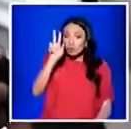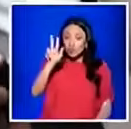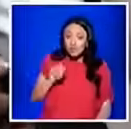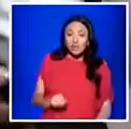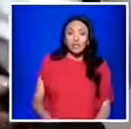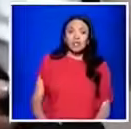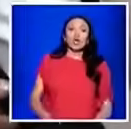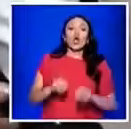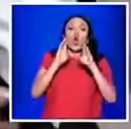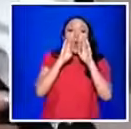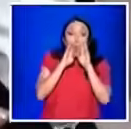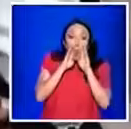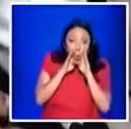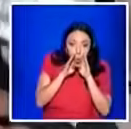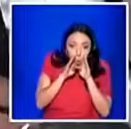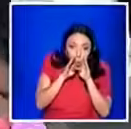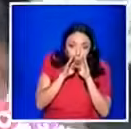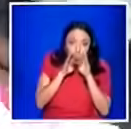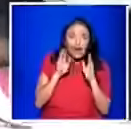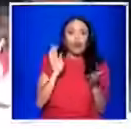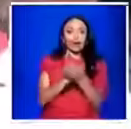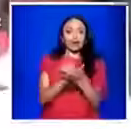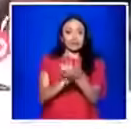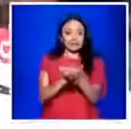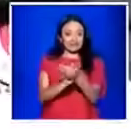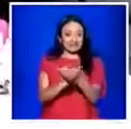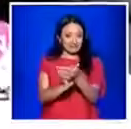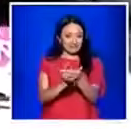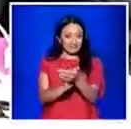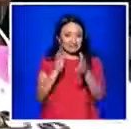1, 2, 3, sople. Sople, abuelito, sople.